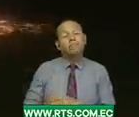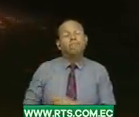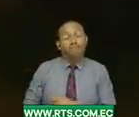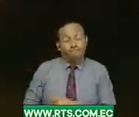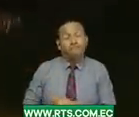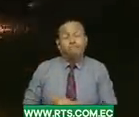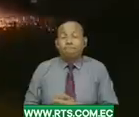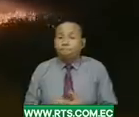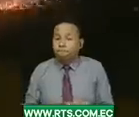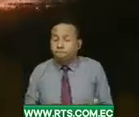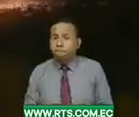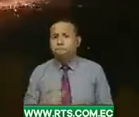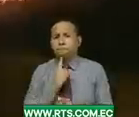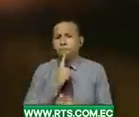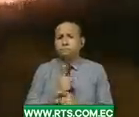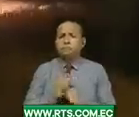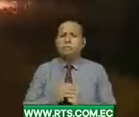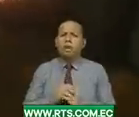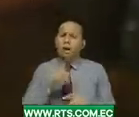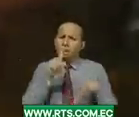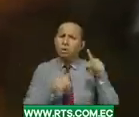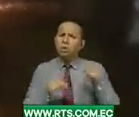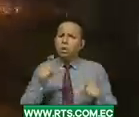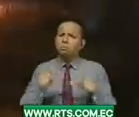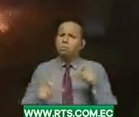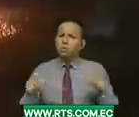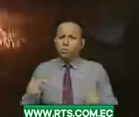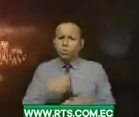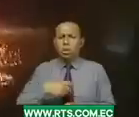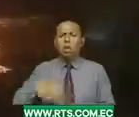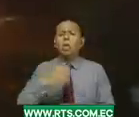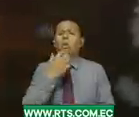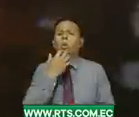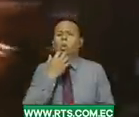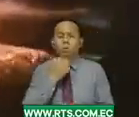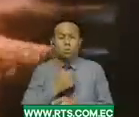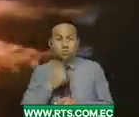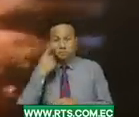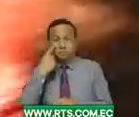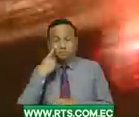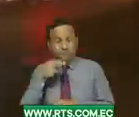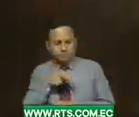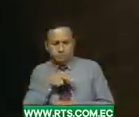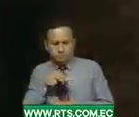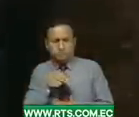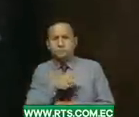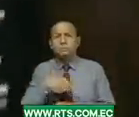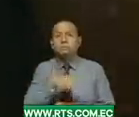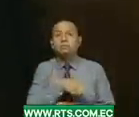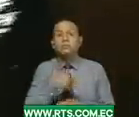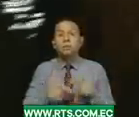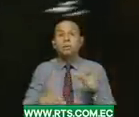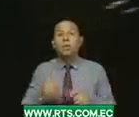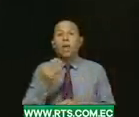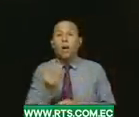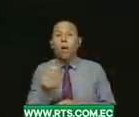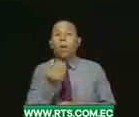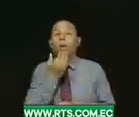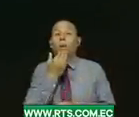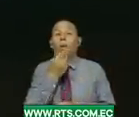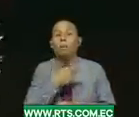movilizarse. Ciertas personas están aquí, justamente enfocamos a los muchachos que están aprovechando ellos, en